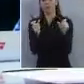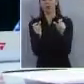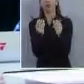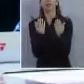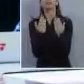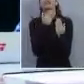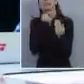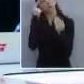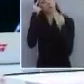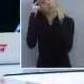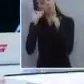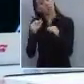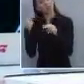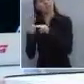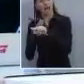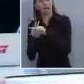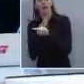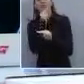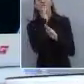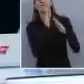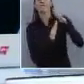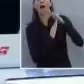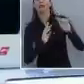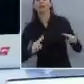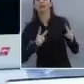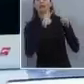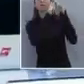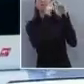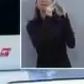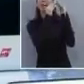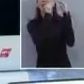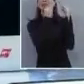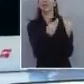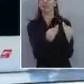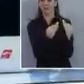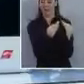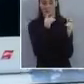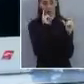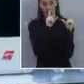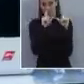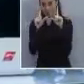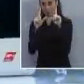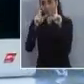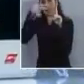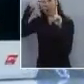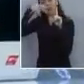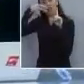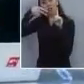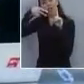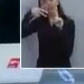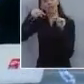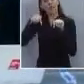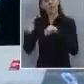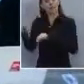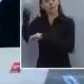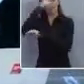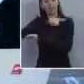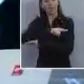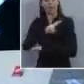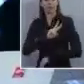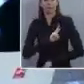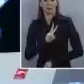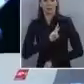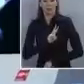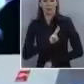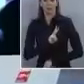decidan arrendar mientras construyen una vivienda definitiva. Vamos a revisar las noticias que han sucedido durante esta jornada en el